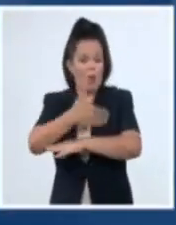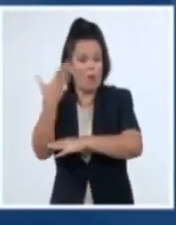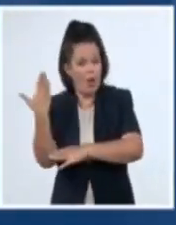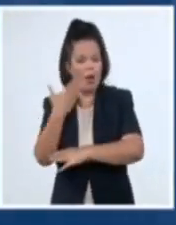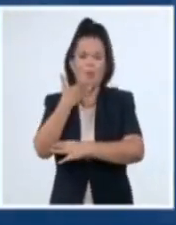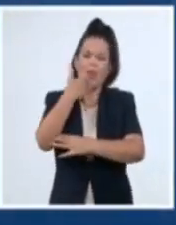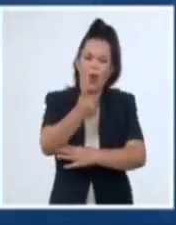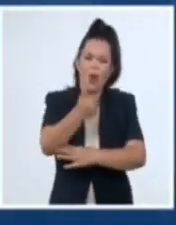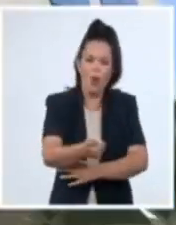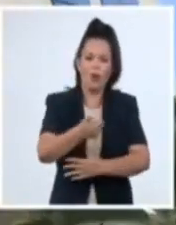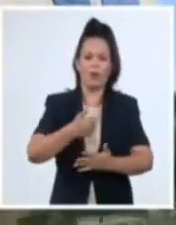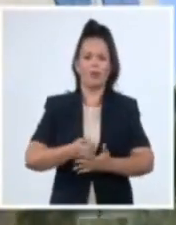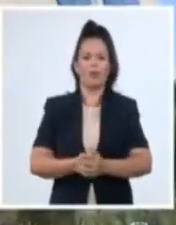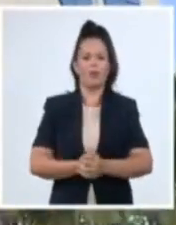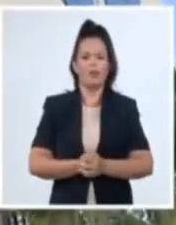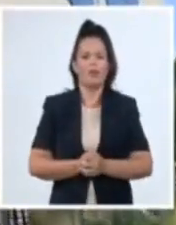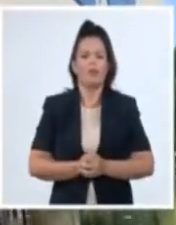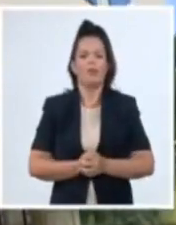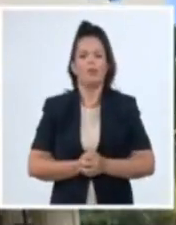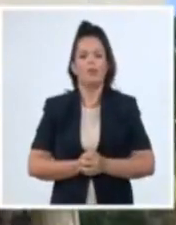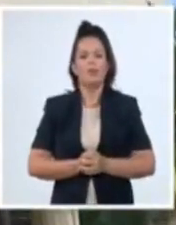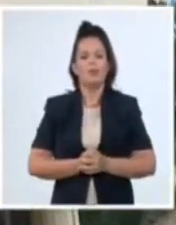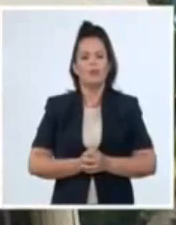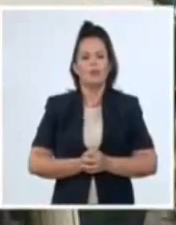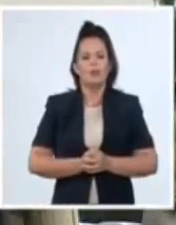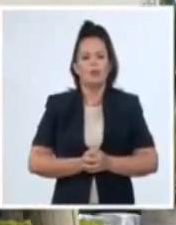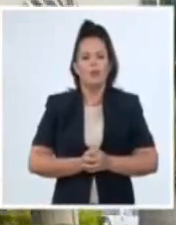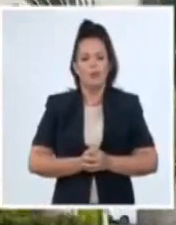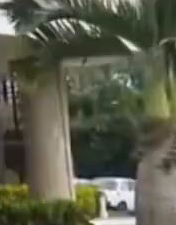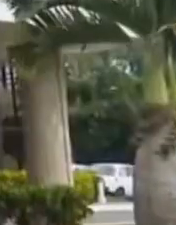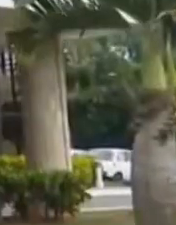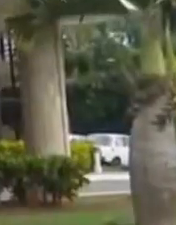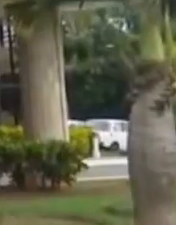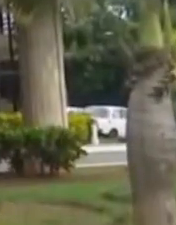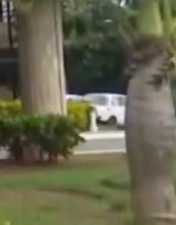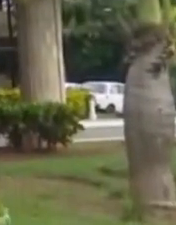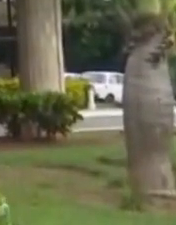Unidos. Gisela García Rivero, Sistema Informativo de la Televisión Cubana.